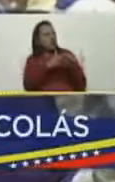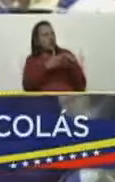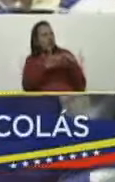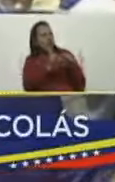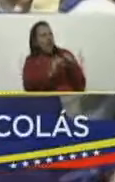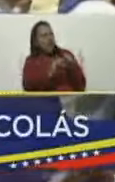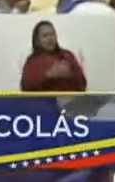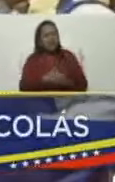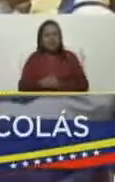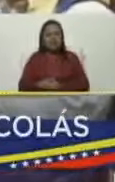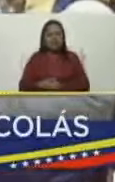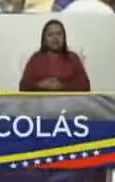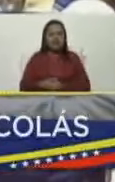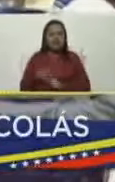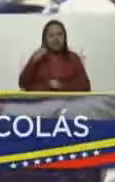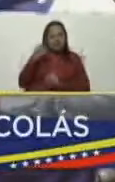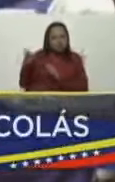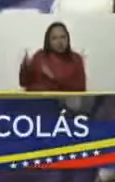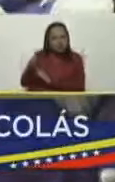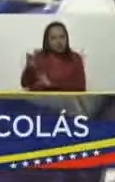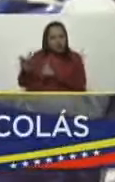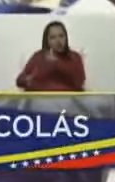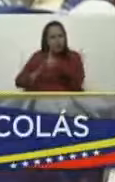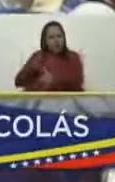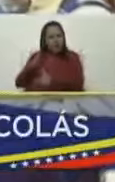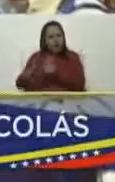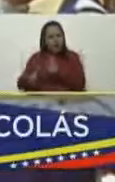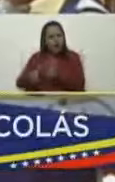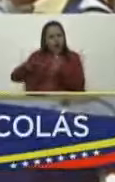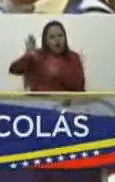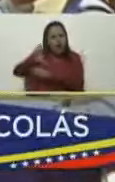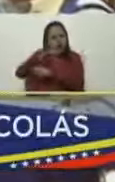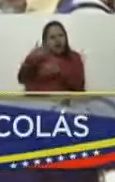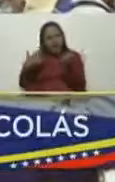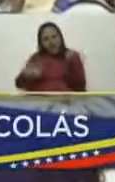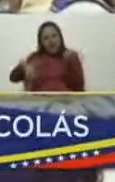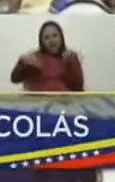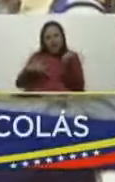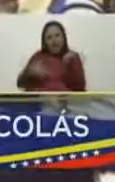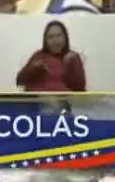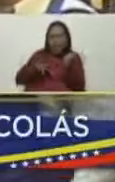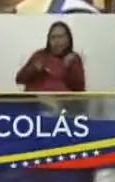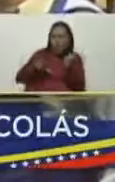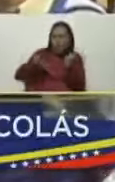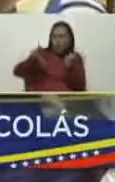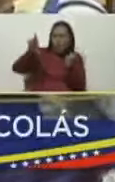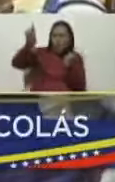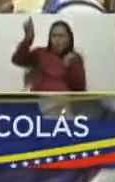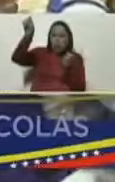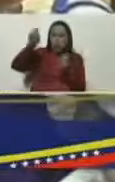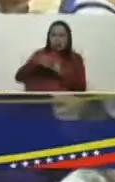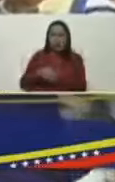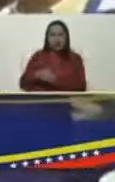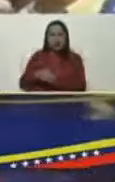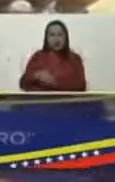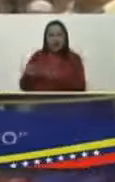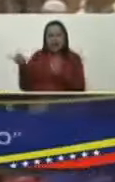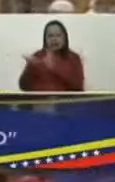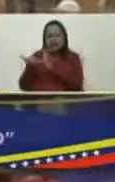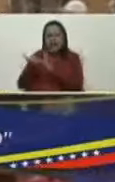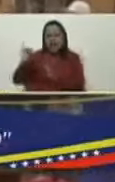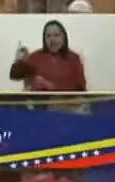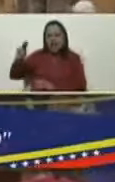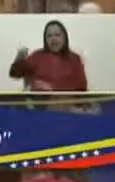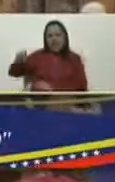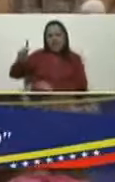GPS. Por donde está el metro de la primera, subiendo... ¿De para allá? ¿De para allá o de para acá? Al lado de Intv, al lado de Intv. Ah, al lado de